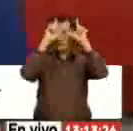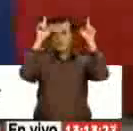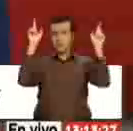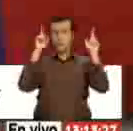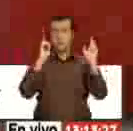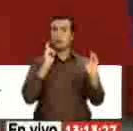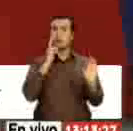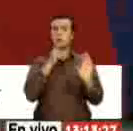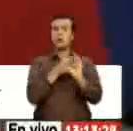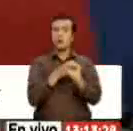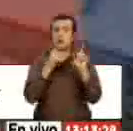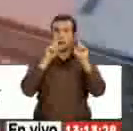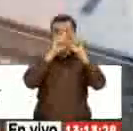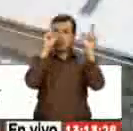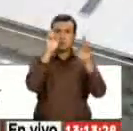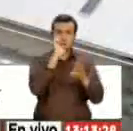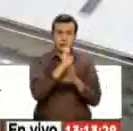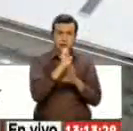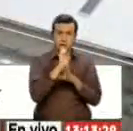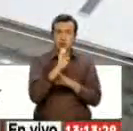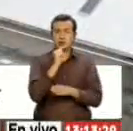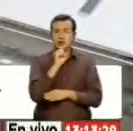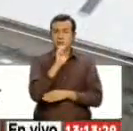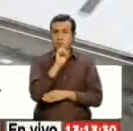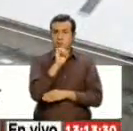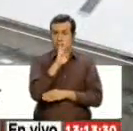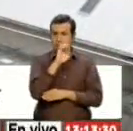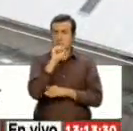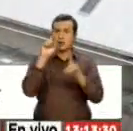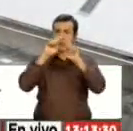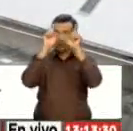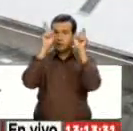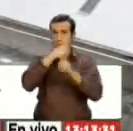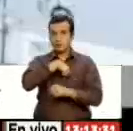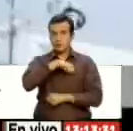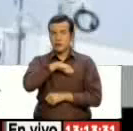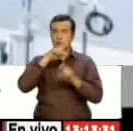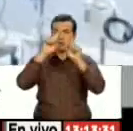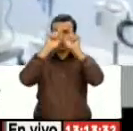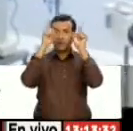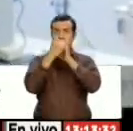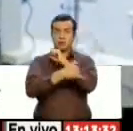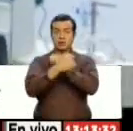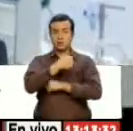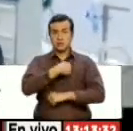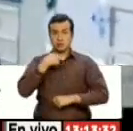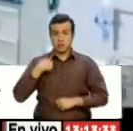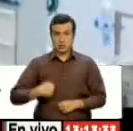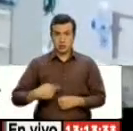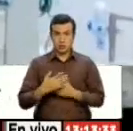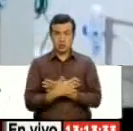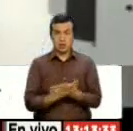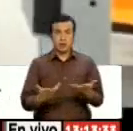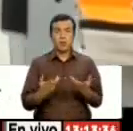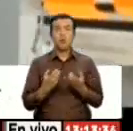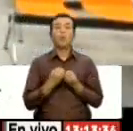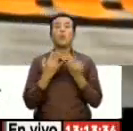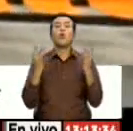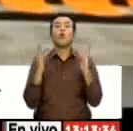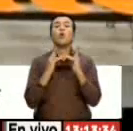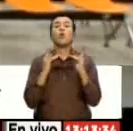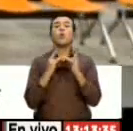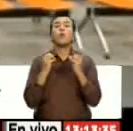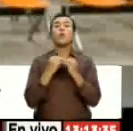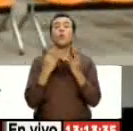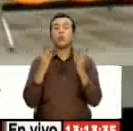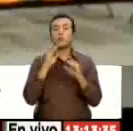que participan una empresa ecuatoriana, Semaica, una empresa española y una empresa china. En cuanto a la capacidad del hospital, y con